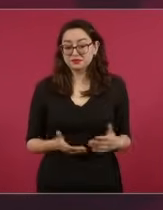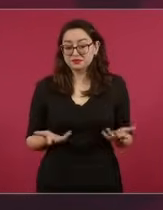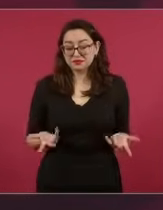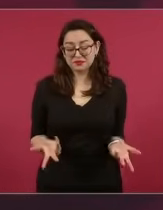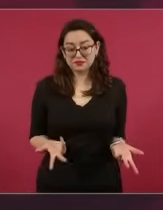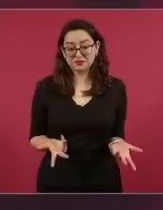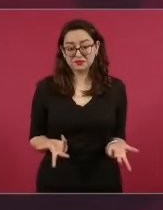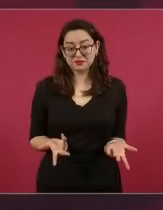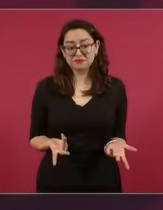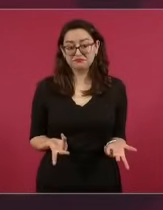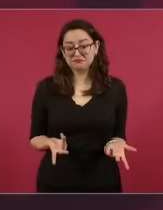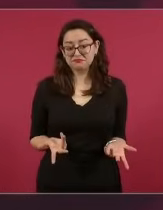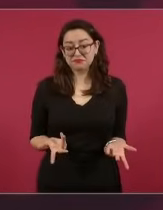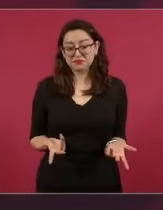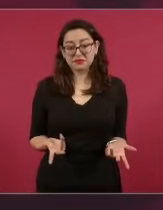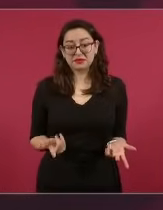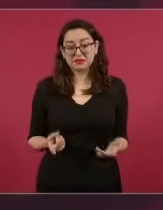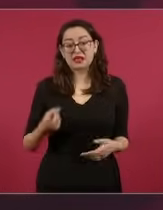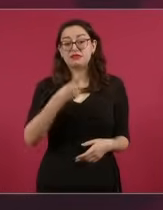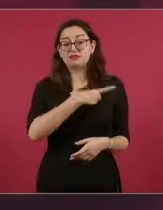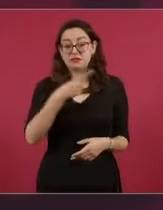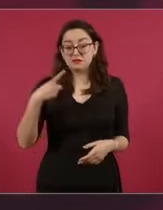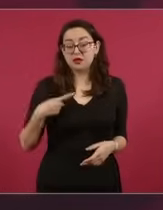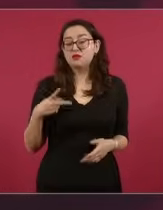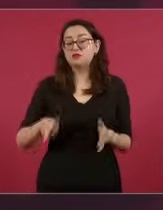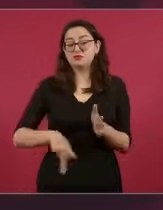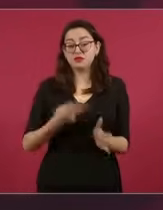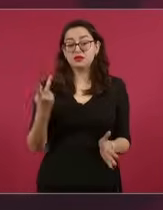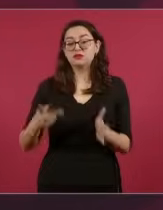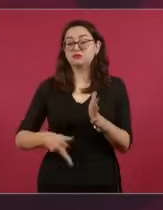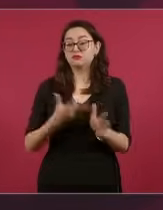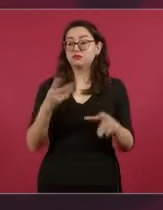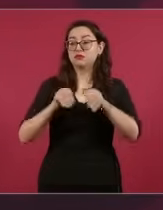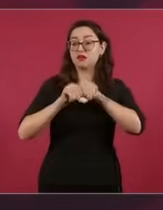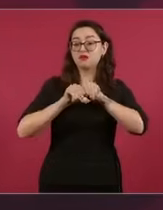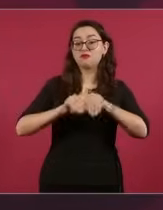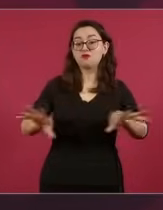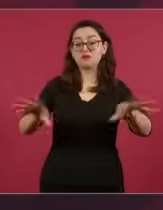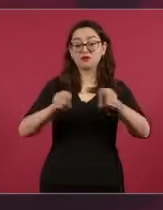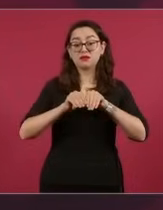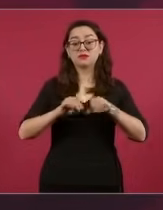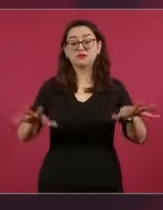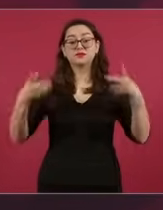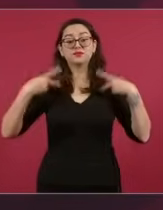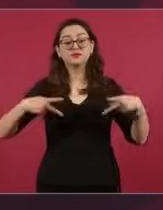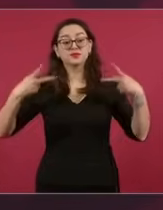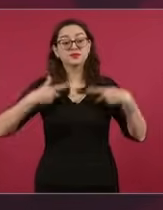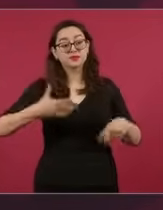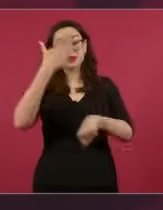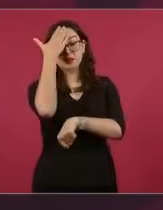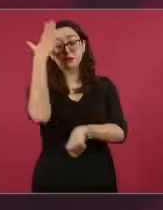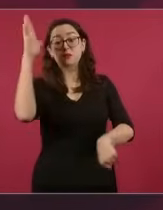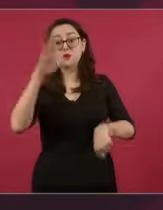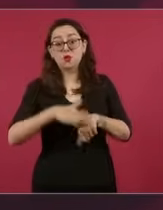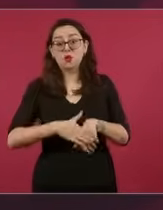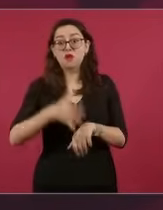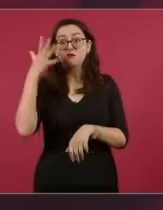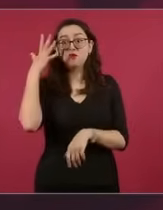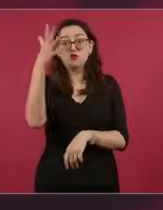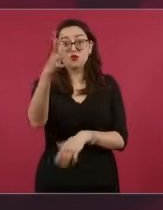ayuda mucho para la no repetición y sobre todo para ir